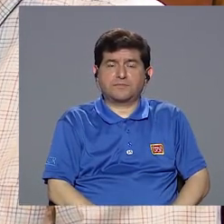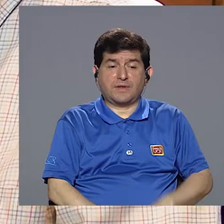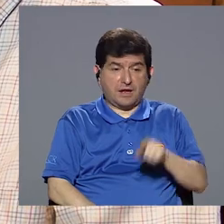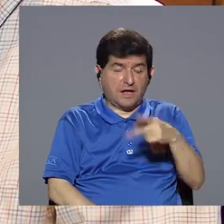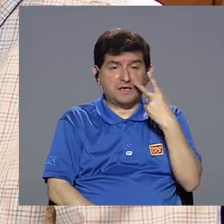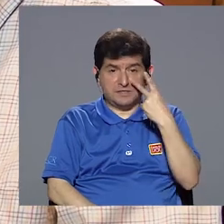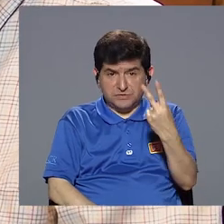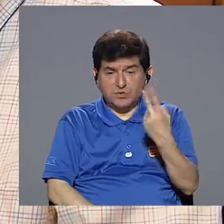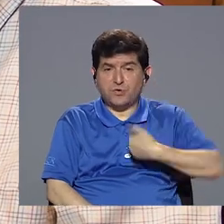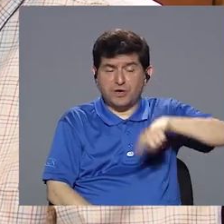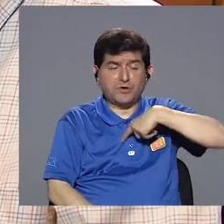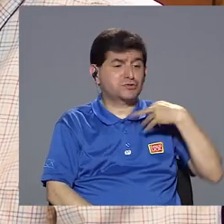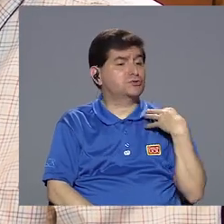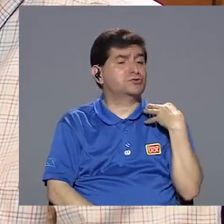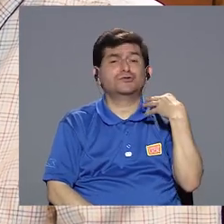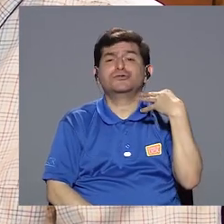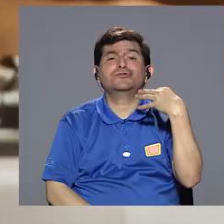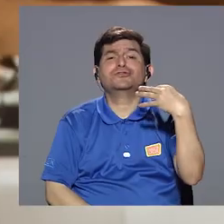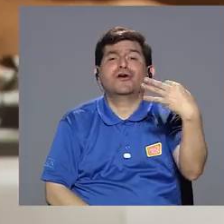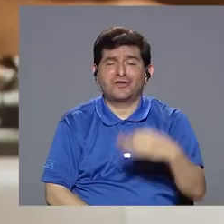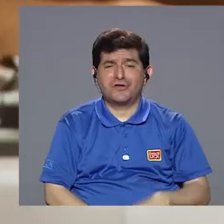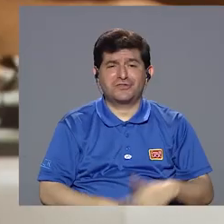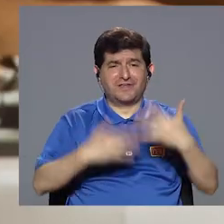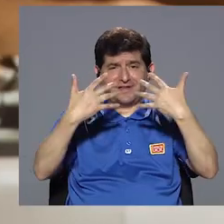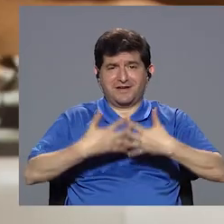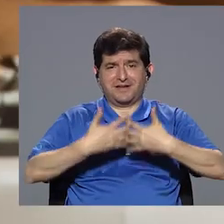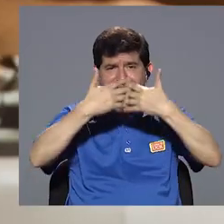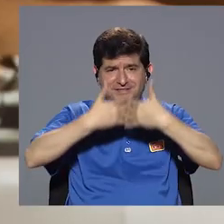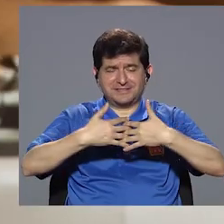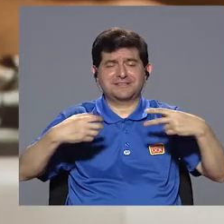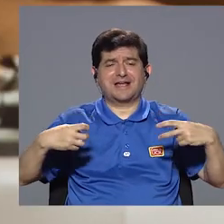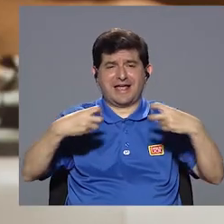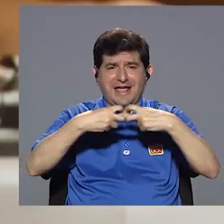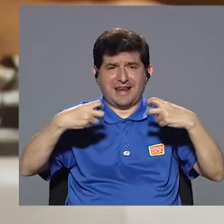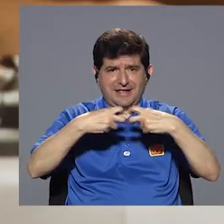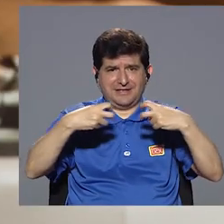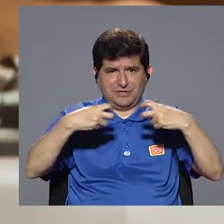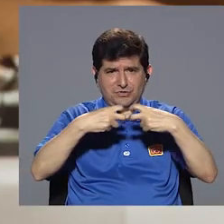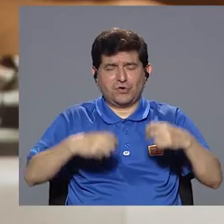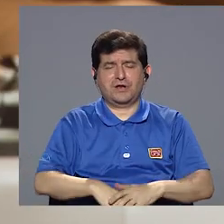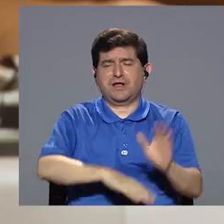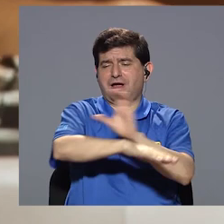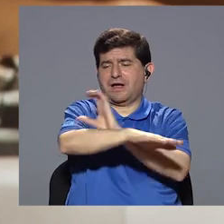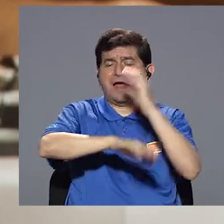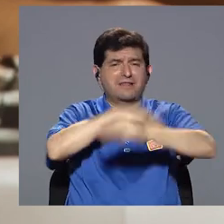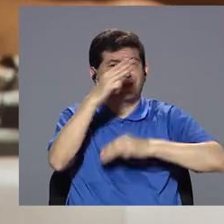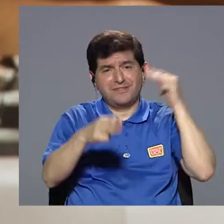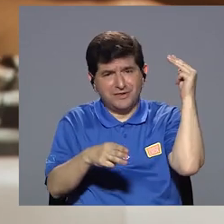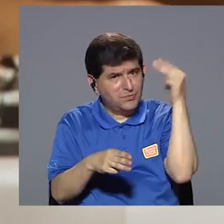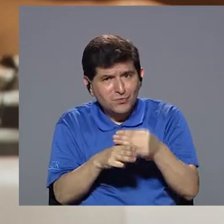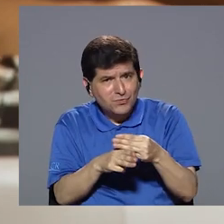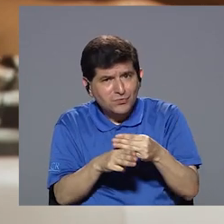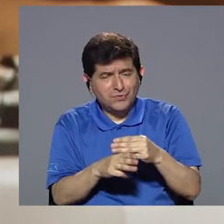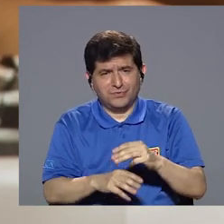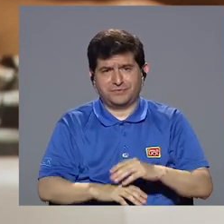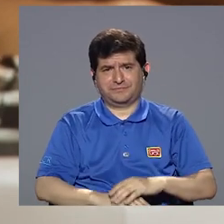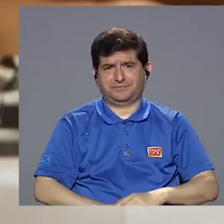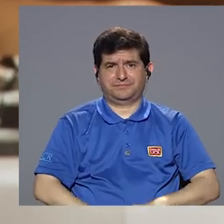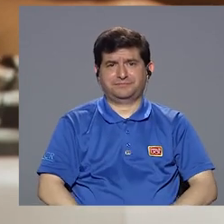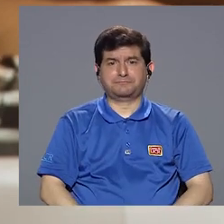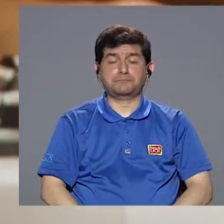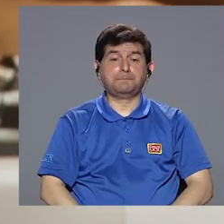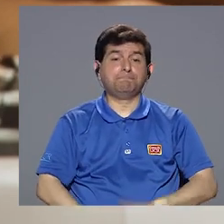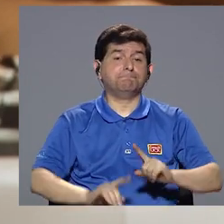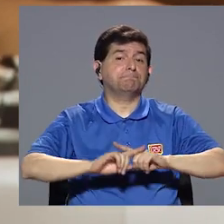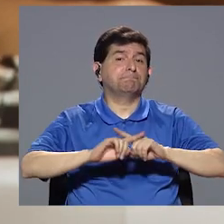empresa eso lo vemos a diario en la industria electrónica informática mundial